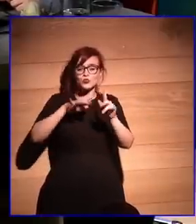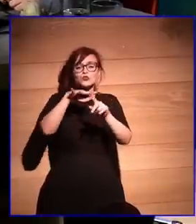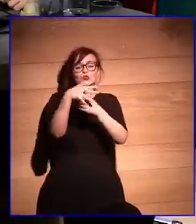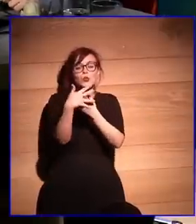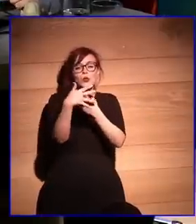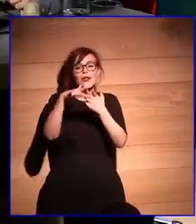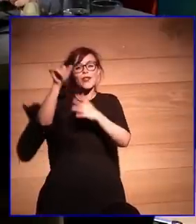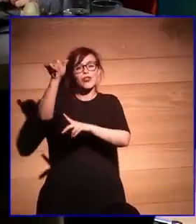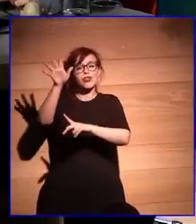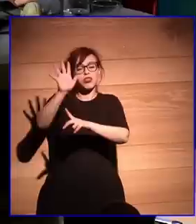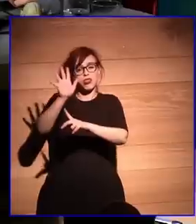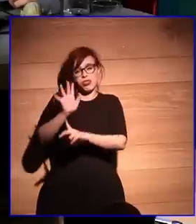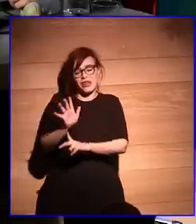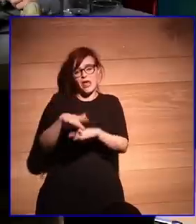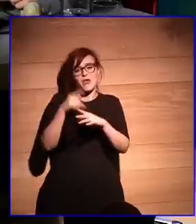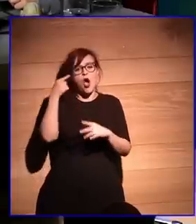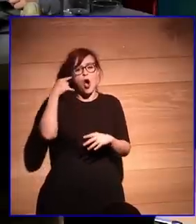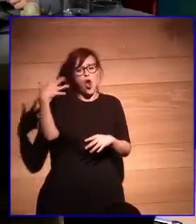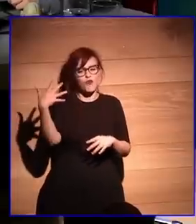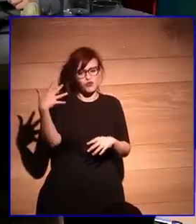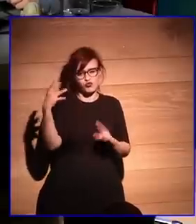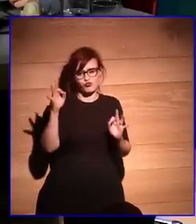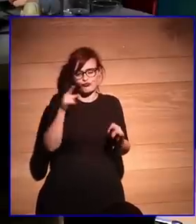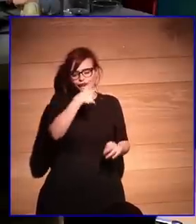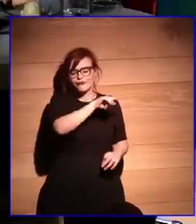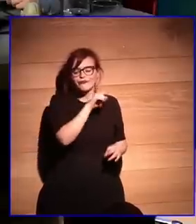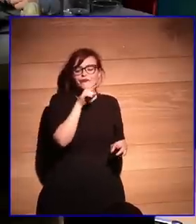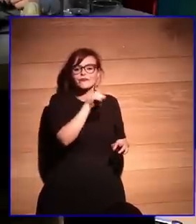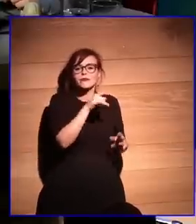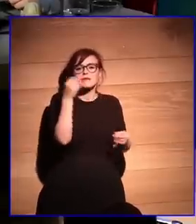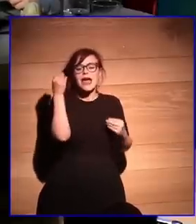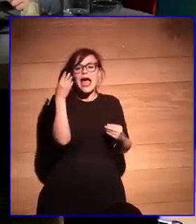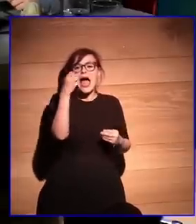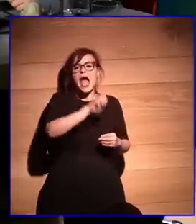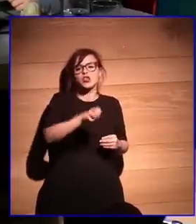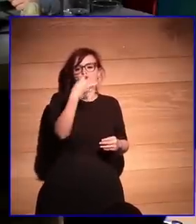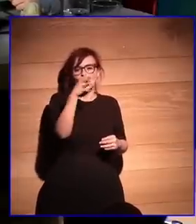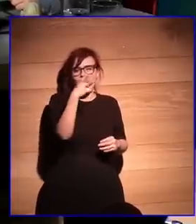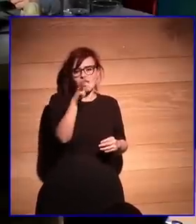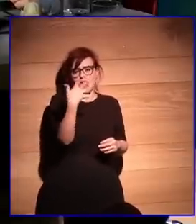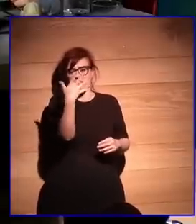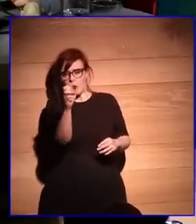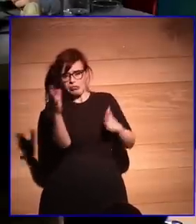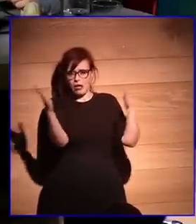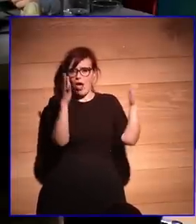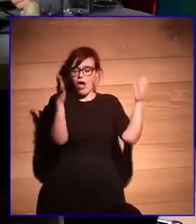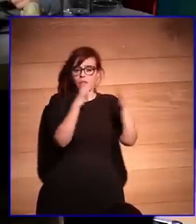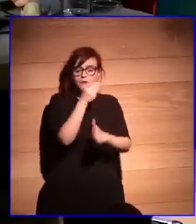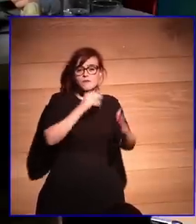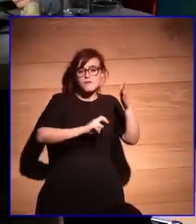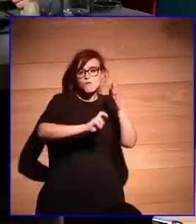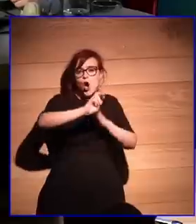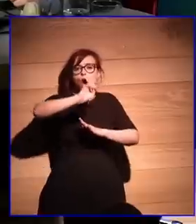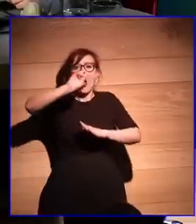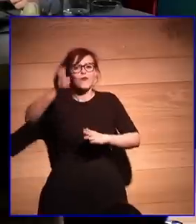la cinematografía, sobre todo en Hollywood, tú empiezas a partir de mediados de los 40, principios de los 50, te encuentras con la otredad, por